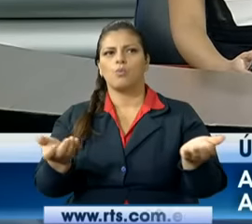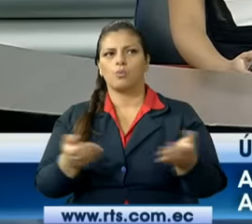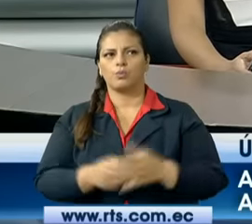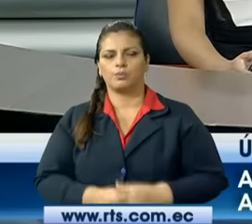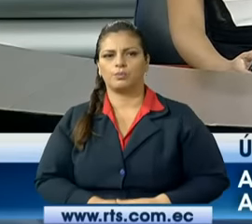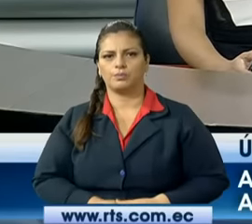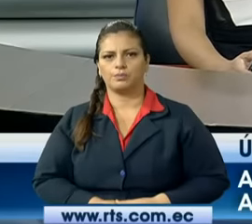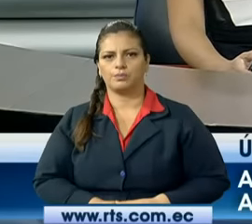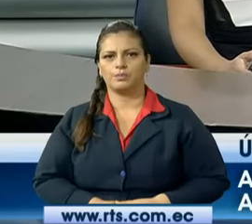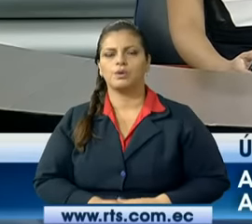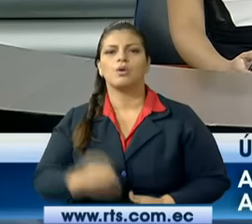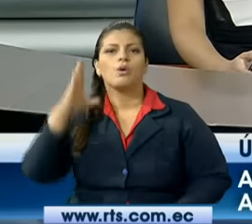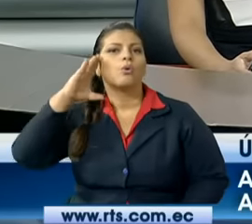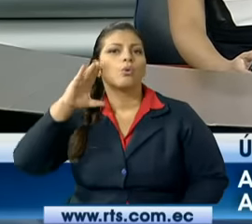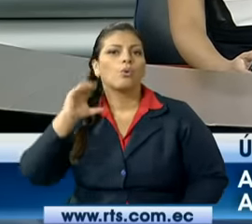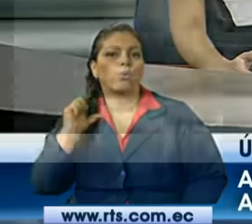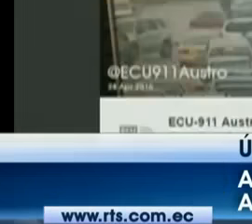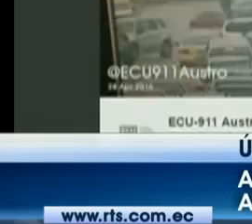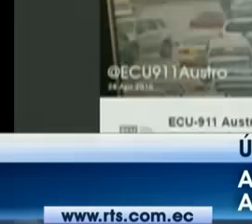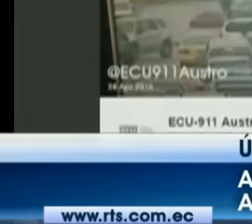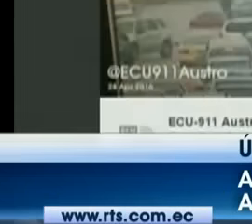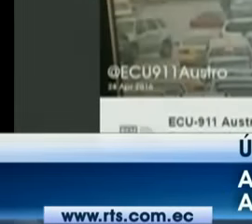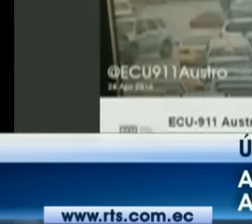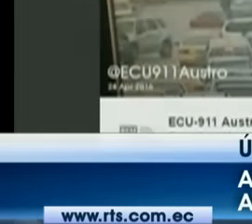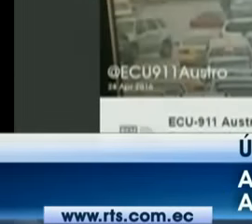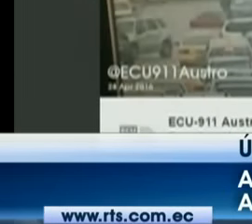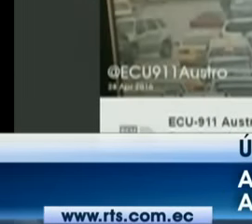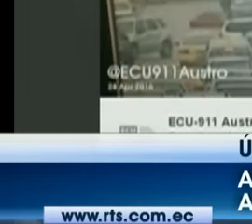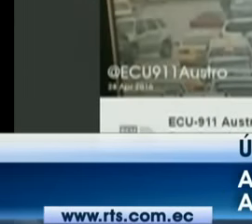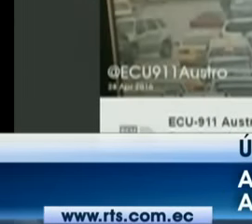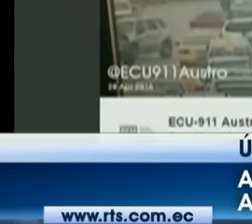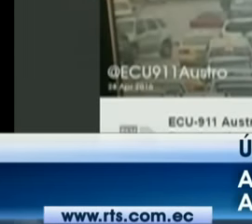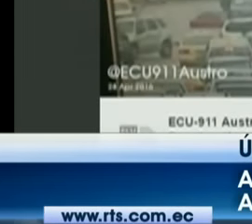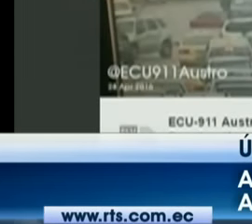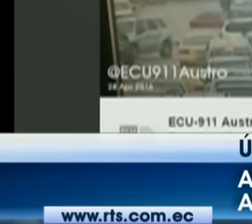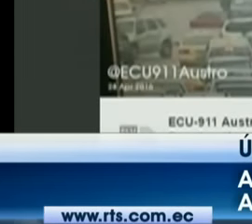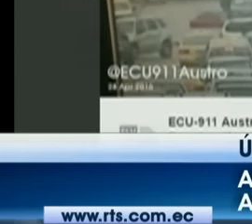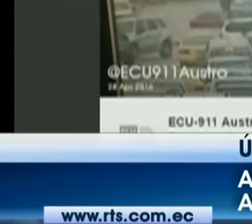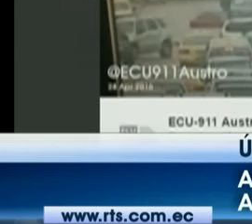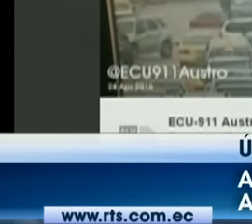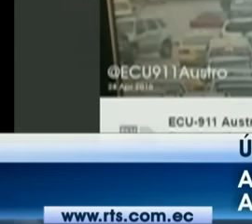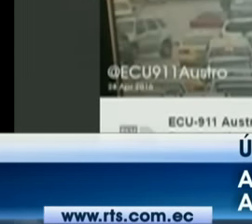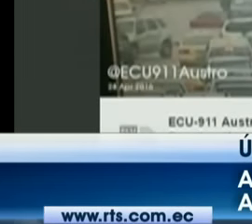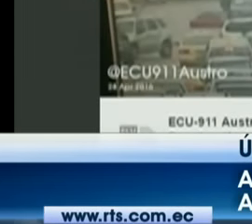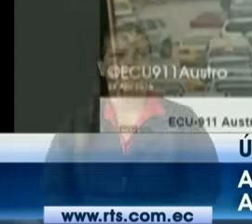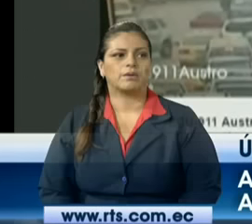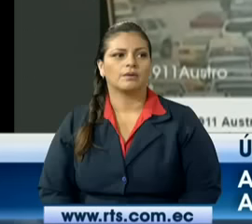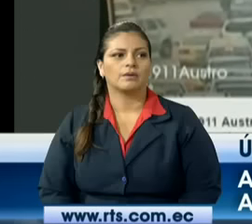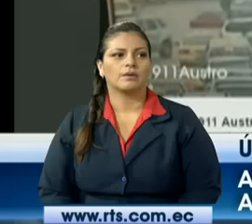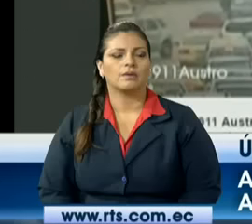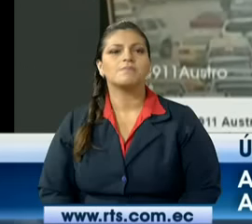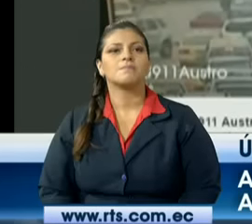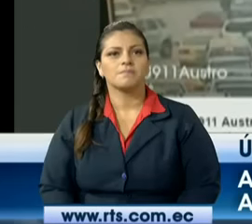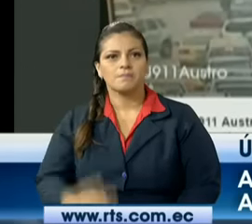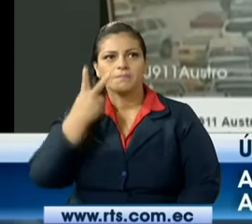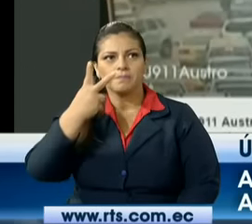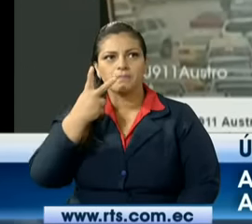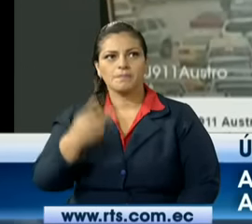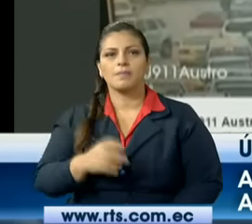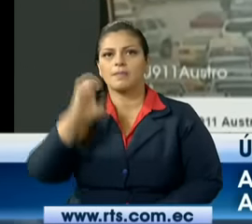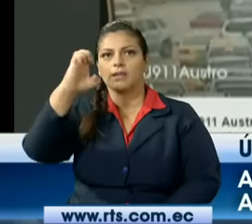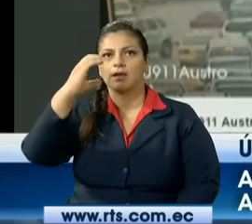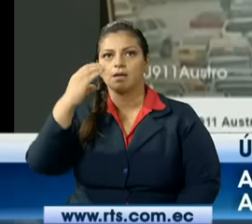Lamar de Cuenca, la capital de la provincia de La Azuay. Sí, justamente tenemos las imágenes del EQ911 Austro,